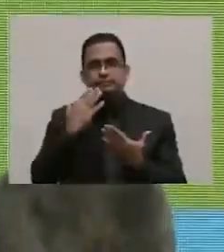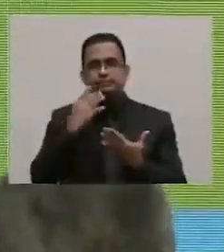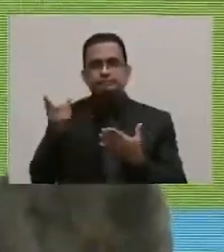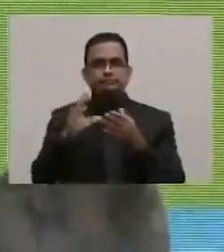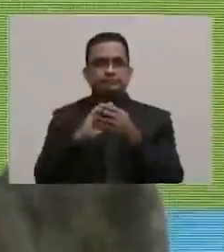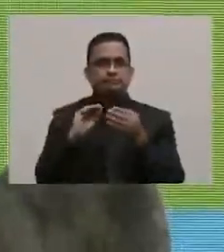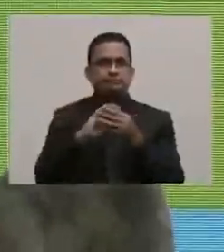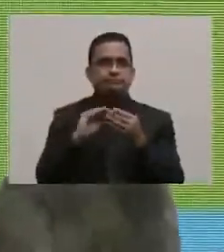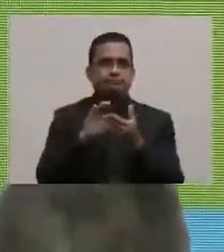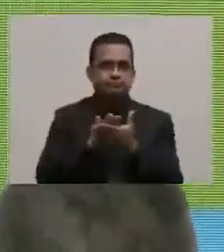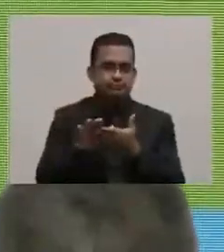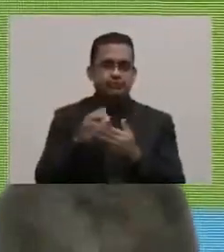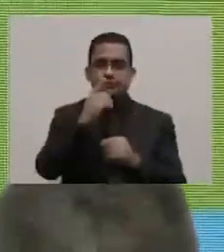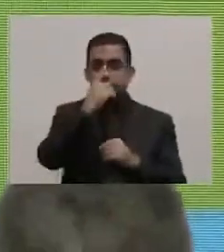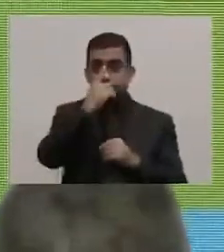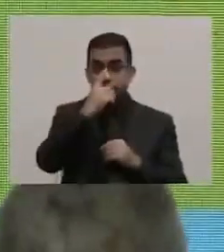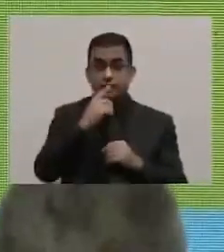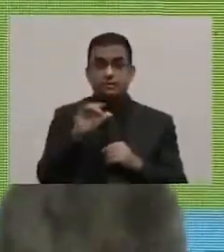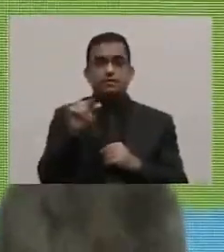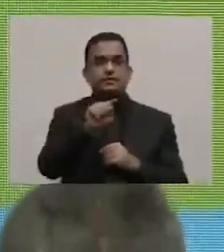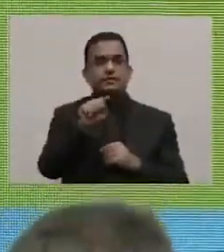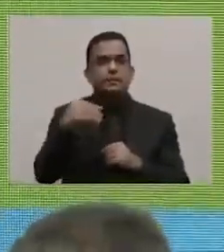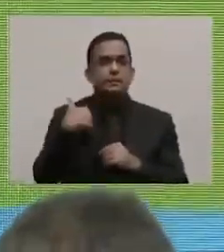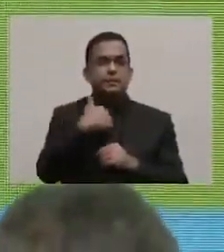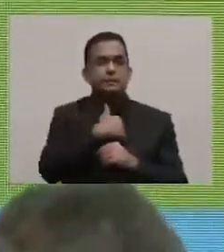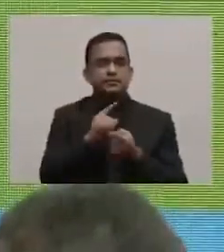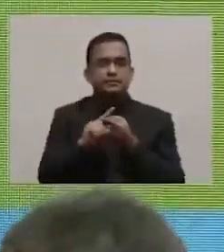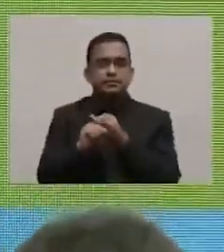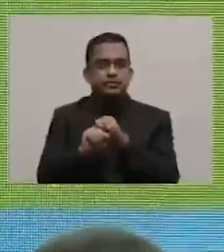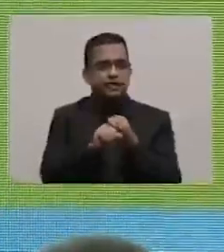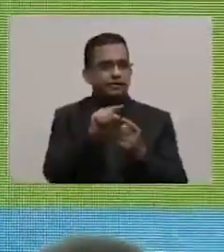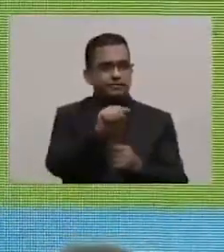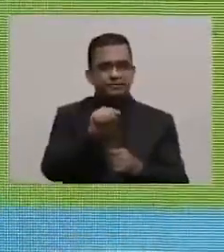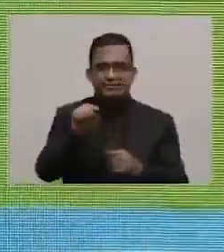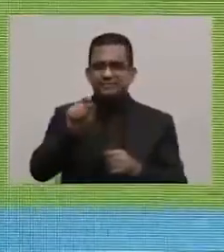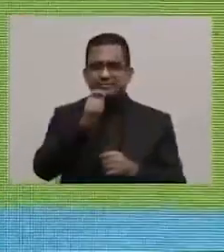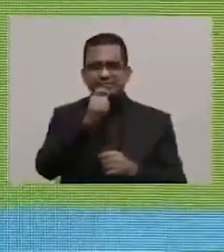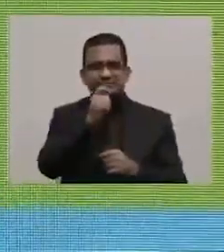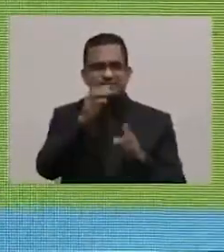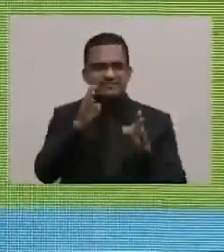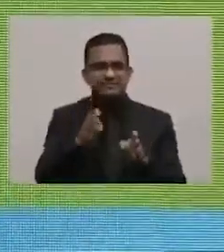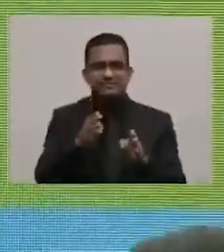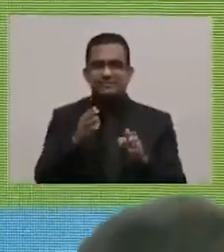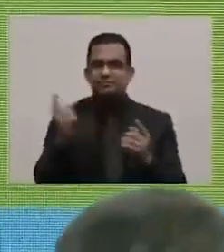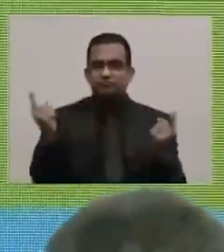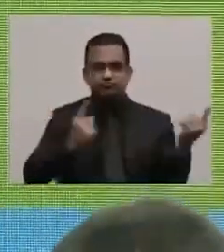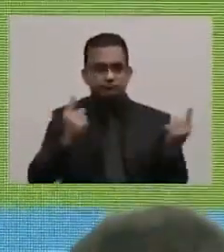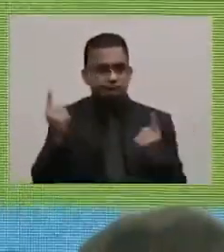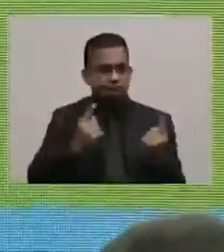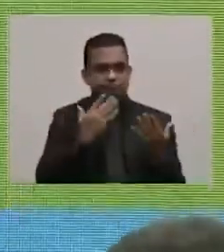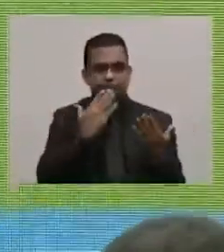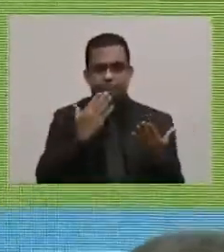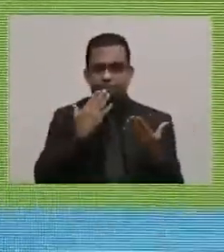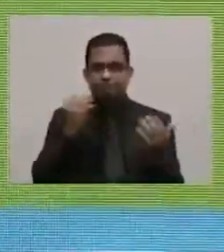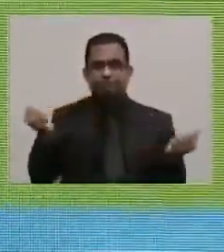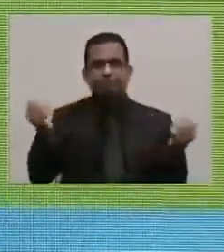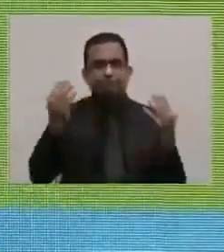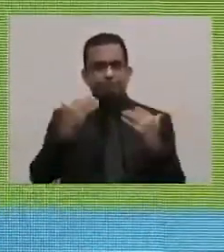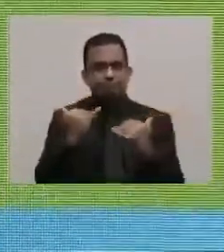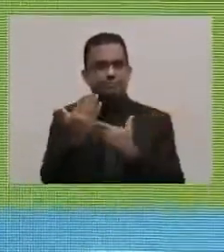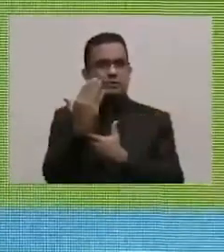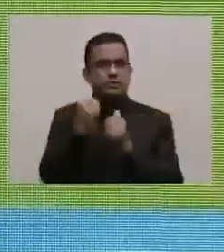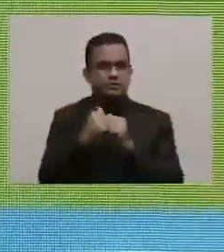sus palabras. Agradecer a los colegas periodistas que se han ido integrando. Gracias por estar presente en esta mañana aquí